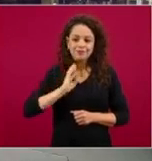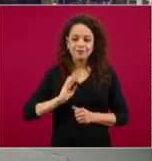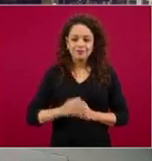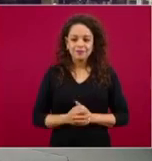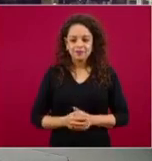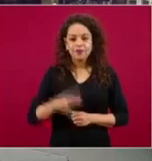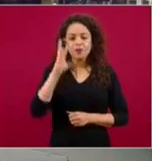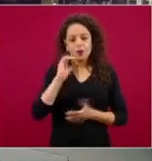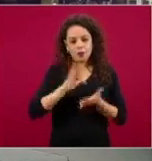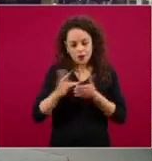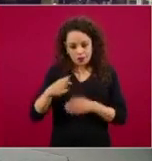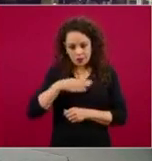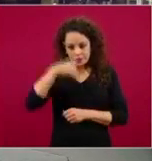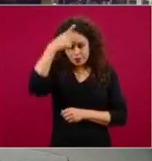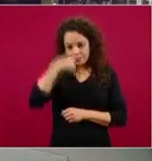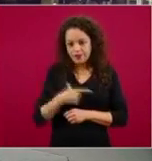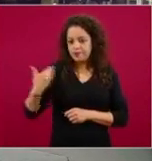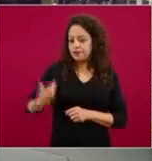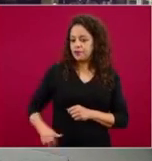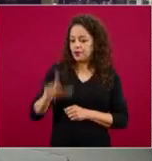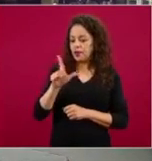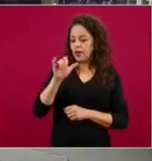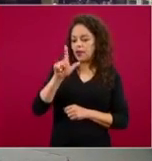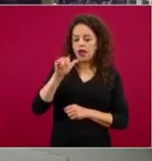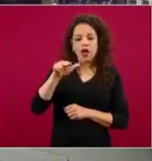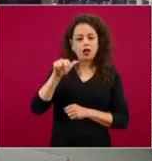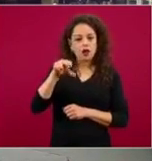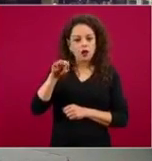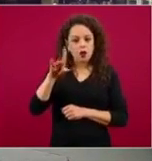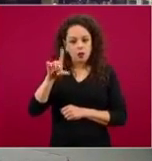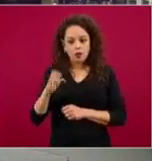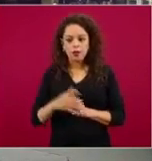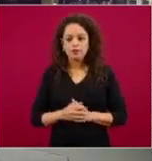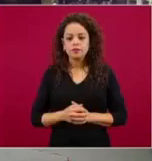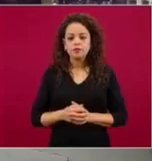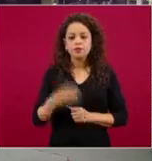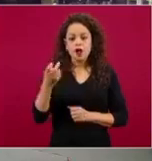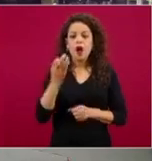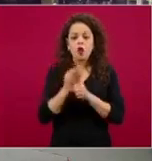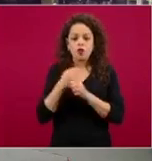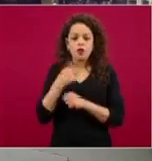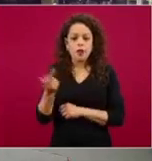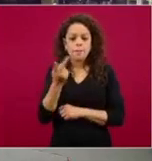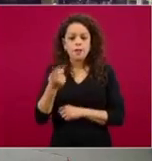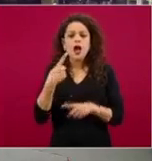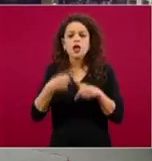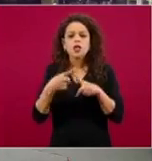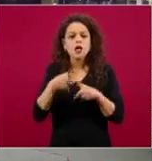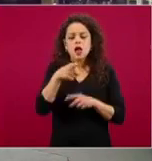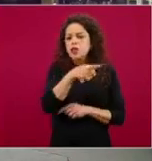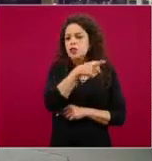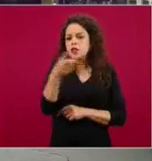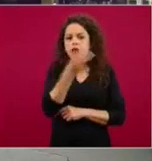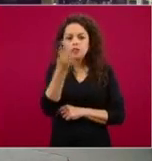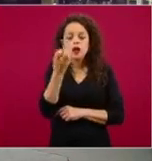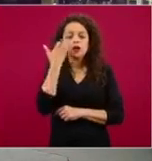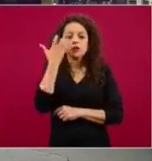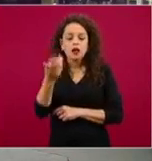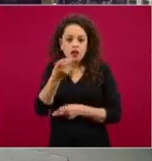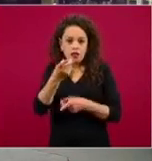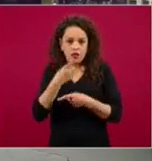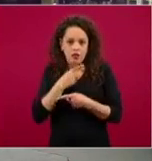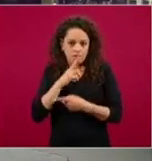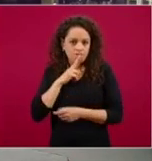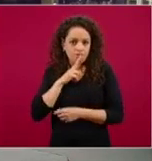Gracias, buenas noches. Liliana Noble de Pulso Saludable. Esta pregunta no sé quién de los tres me la quisiera contestar. He visto que ya empieza en